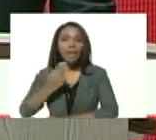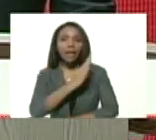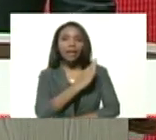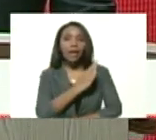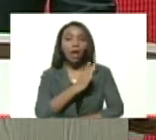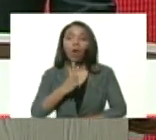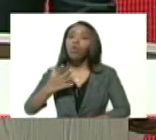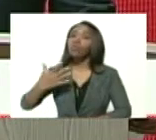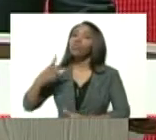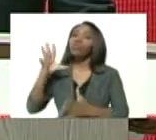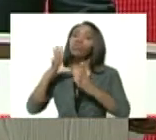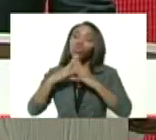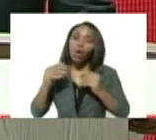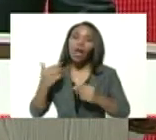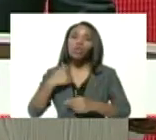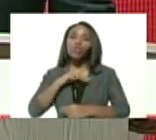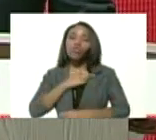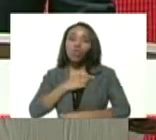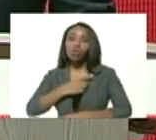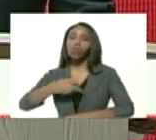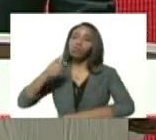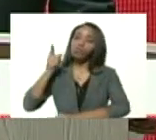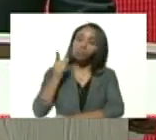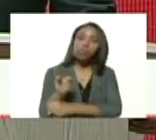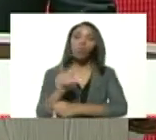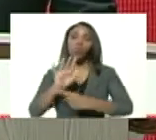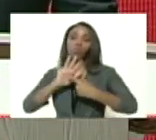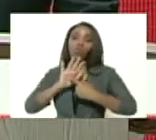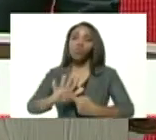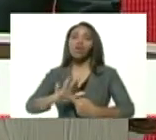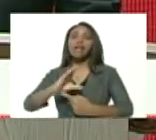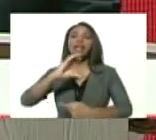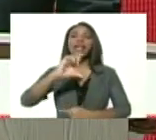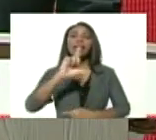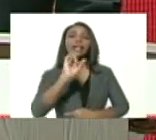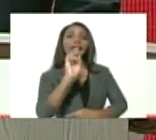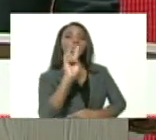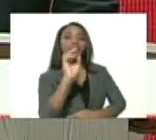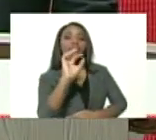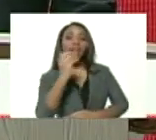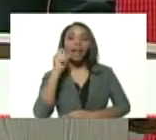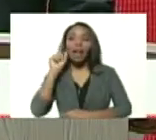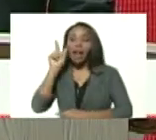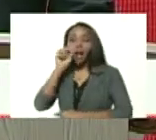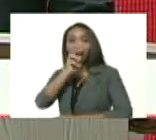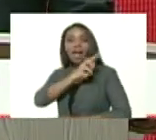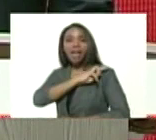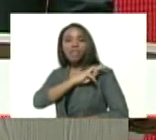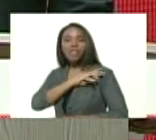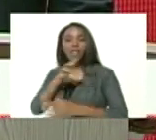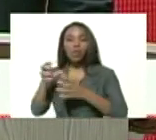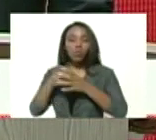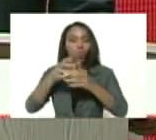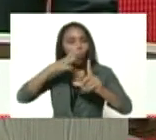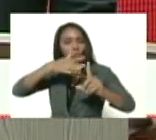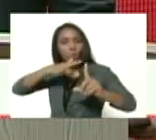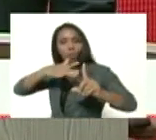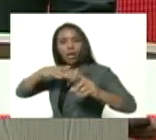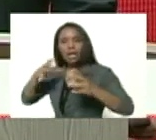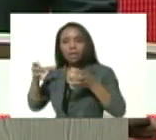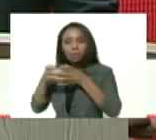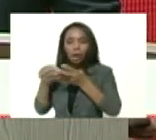Todas las veces que hemos señalado que Cliver Alcalá Cordones es el jefe de la conspiración y el